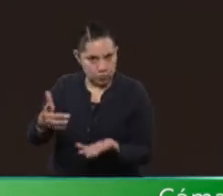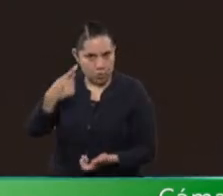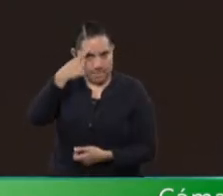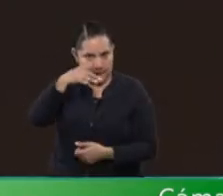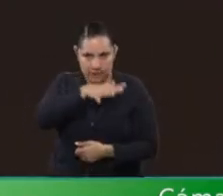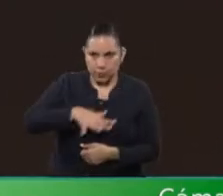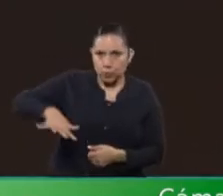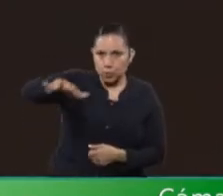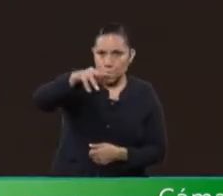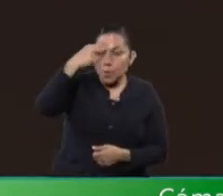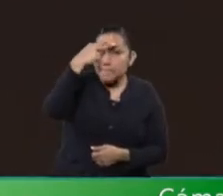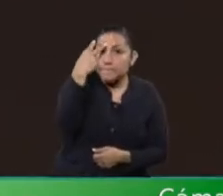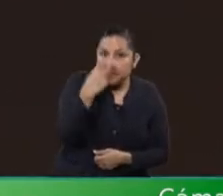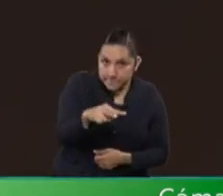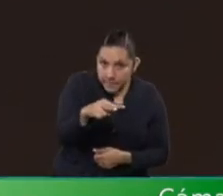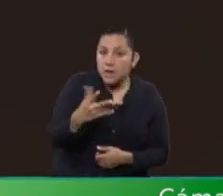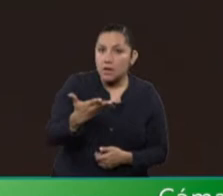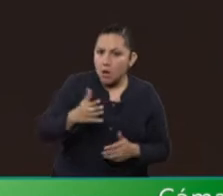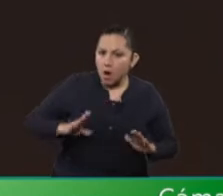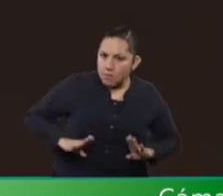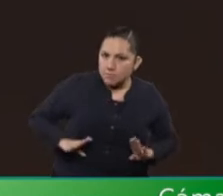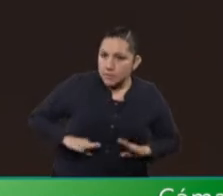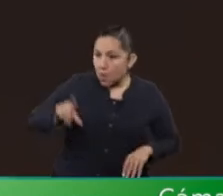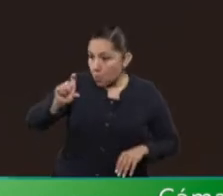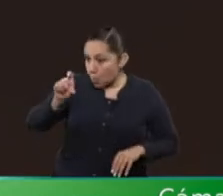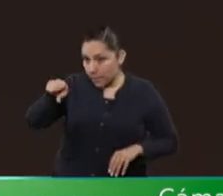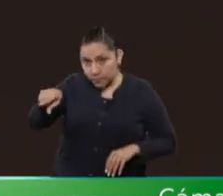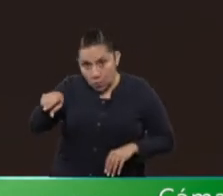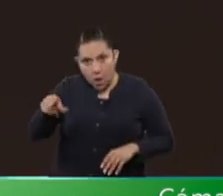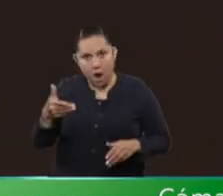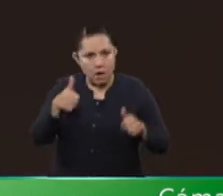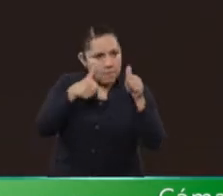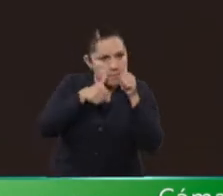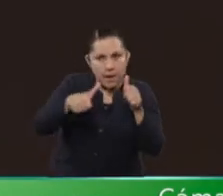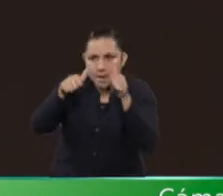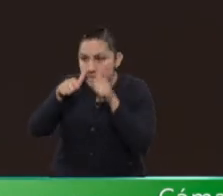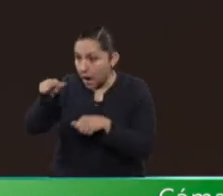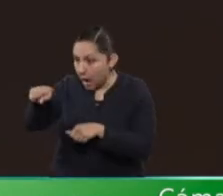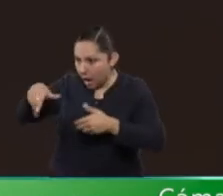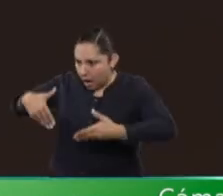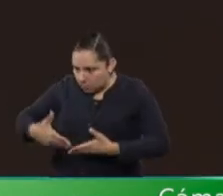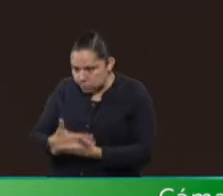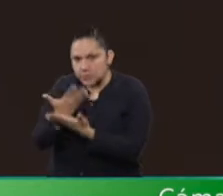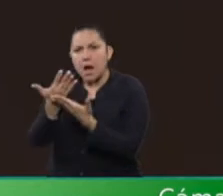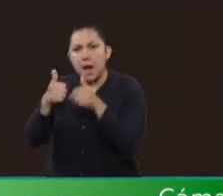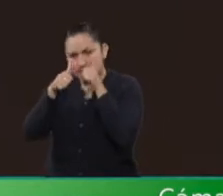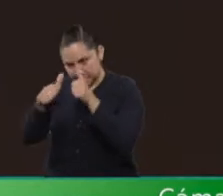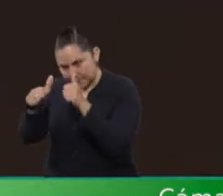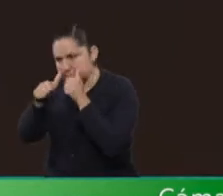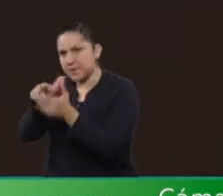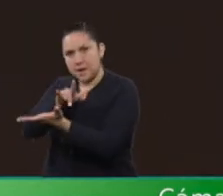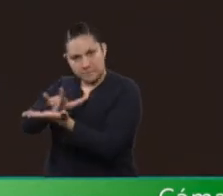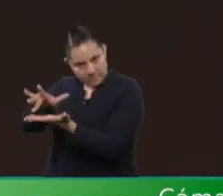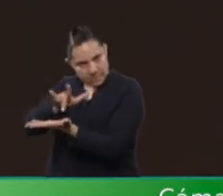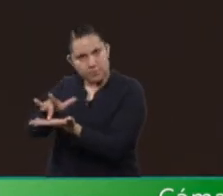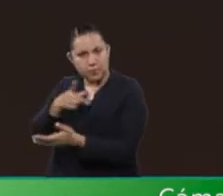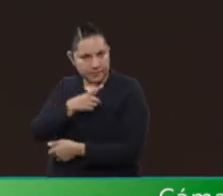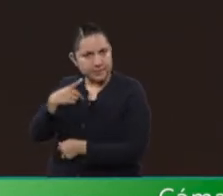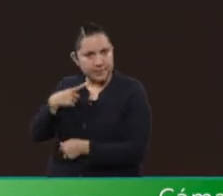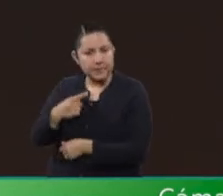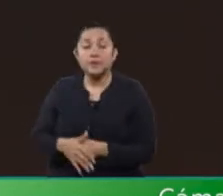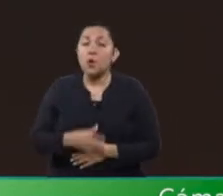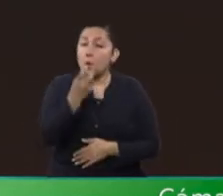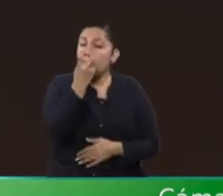cuida su pueblo incluso desde su nacimiento por ello compañeras y compañeros diputados presento esta